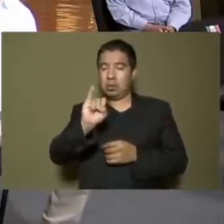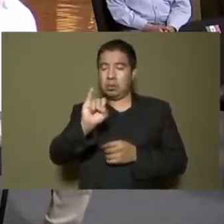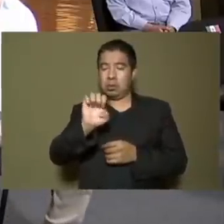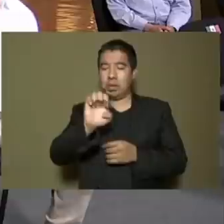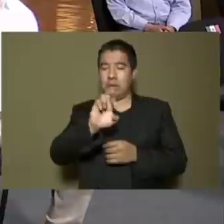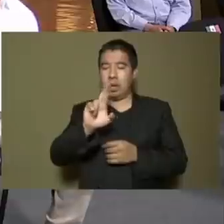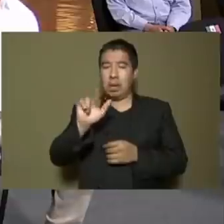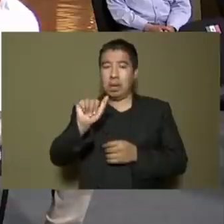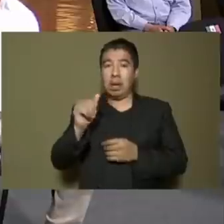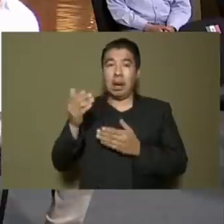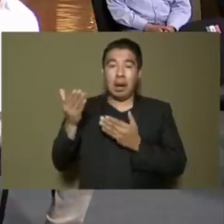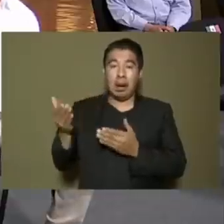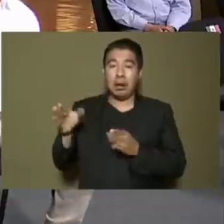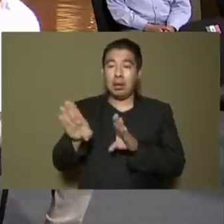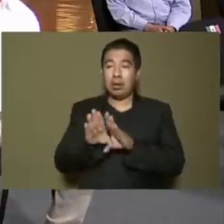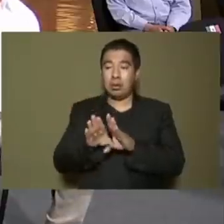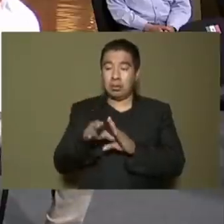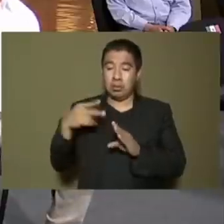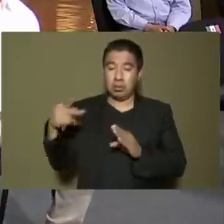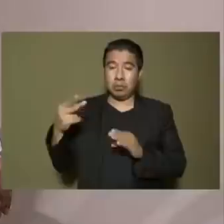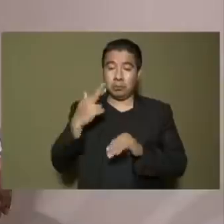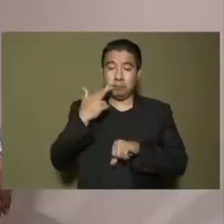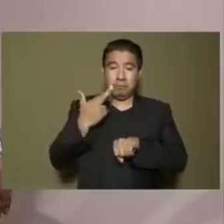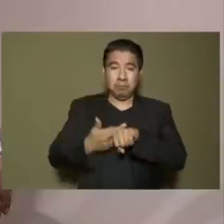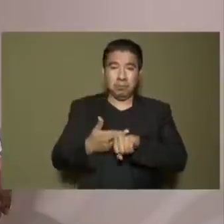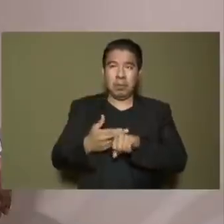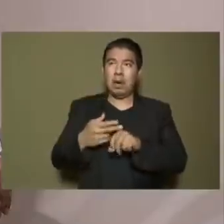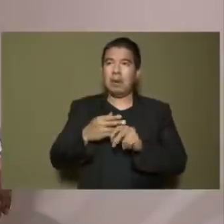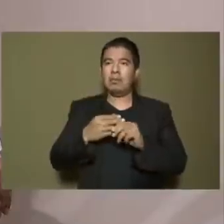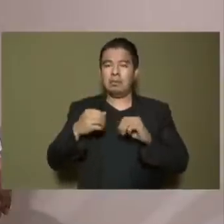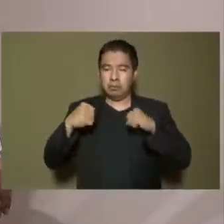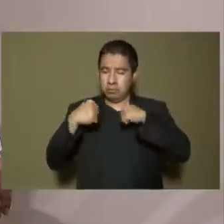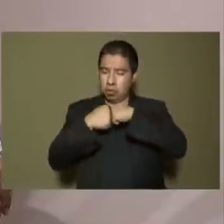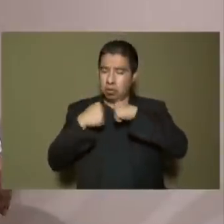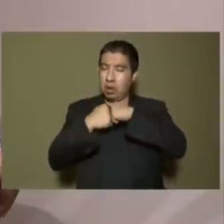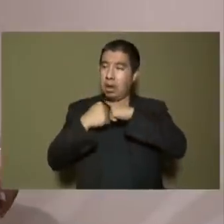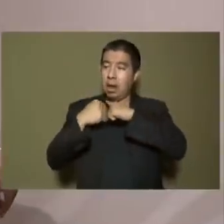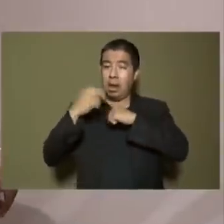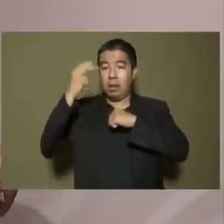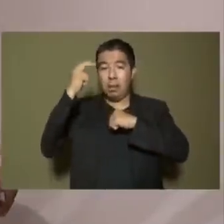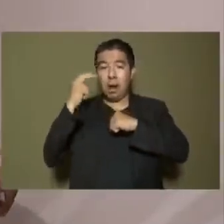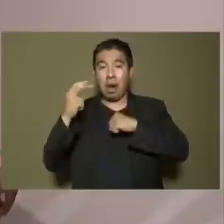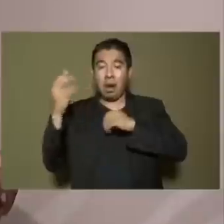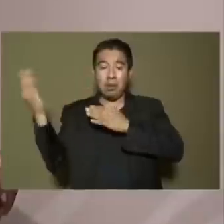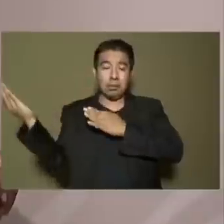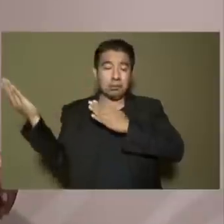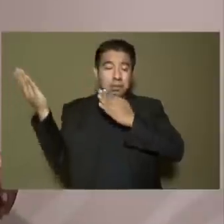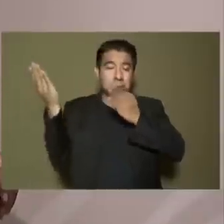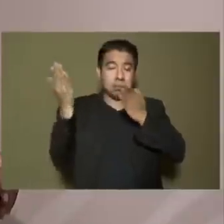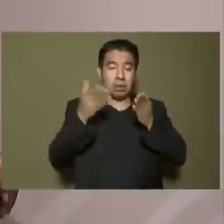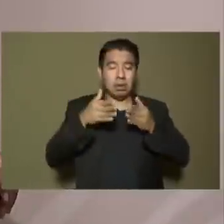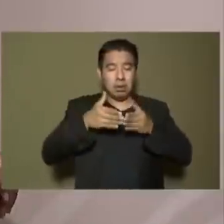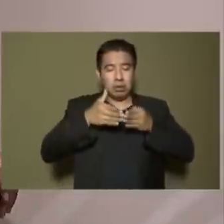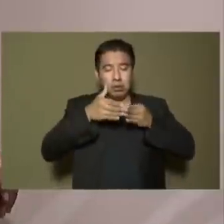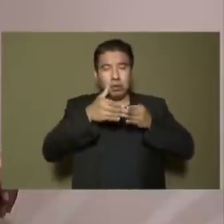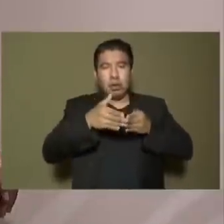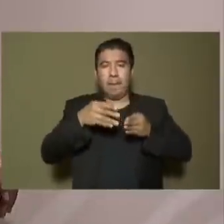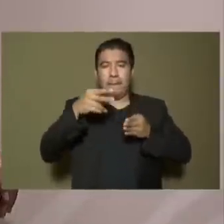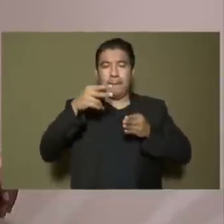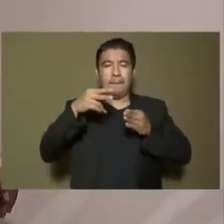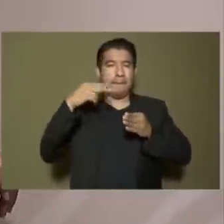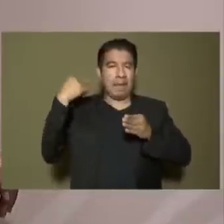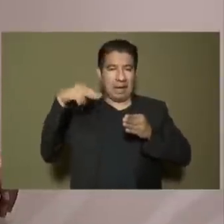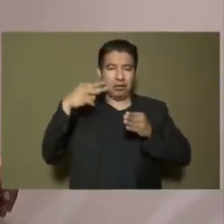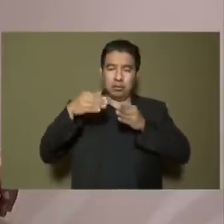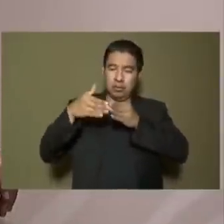Viaja a frontera desde Veracruz por barco